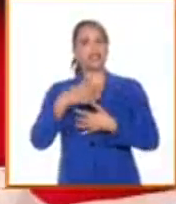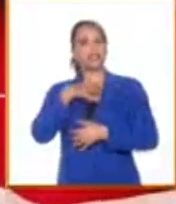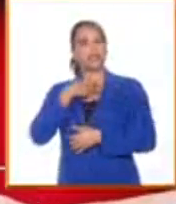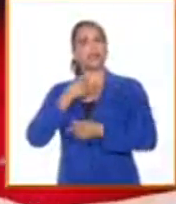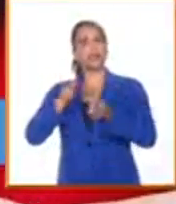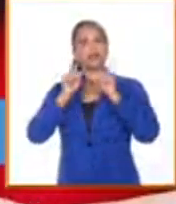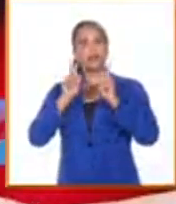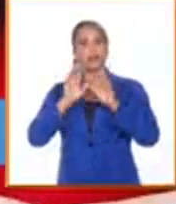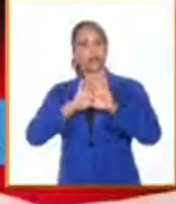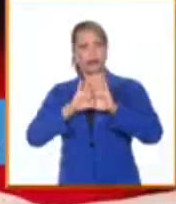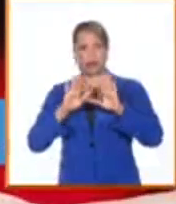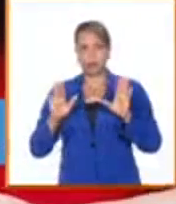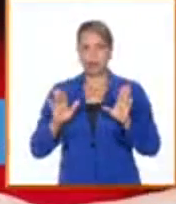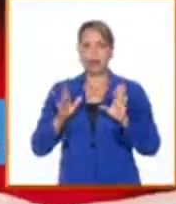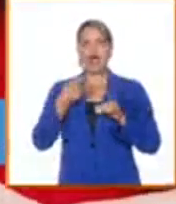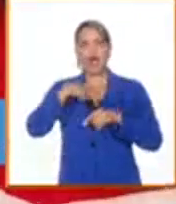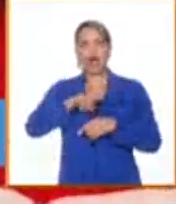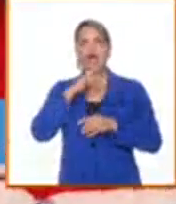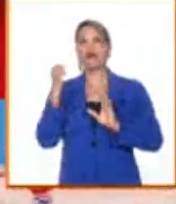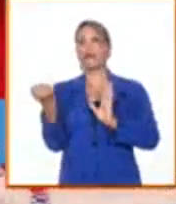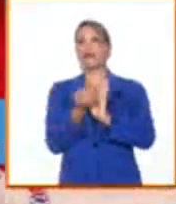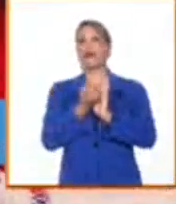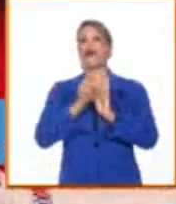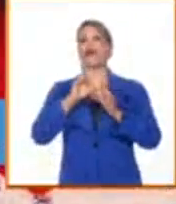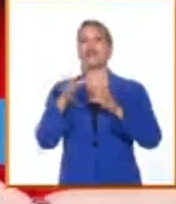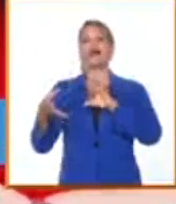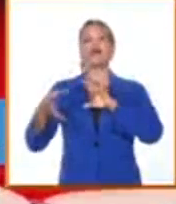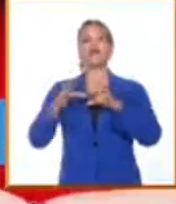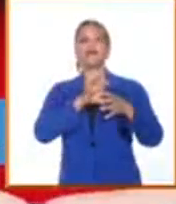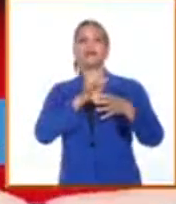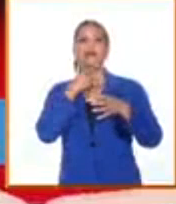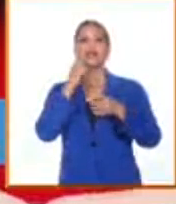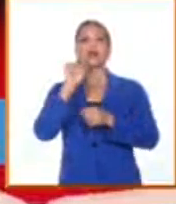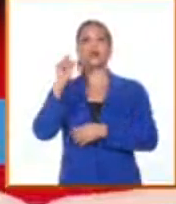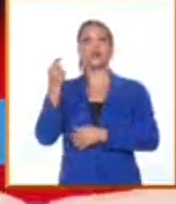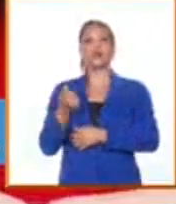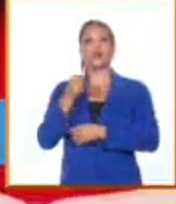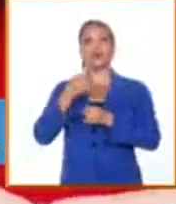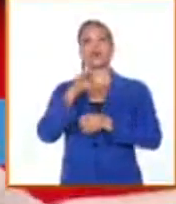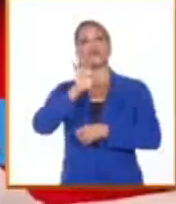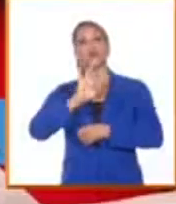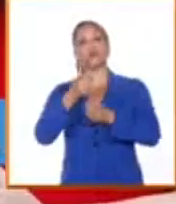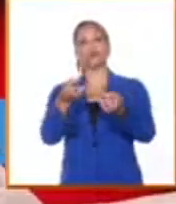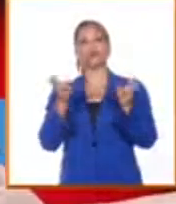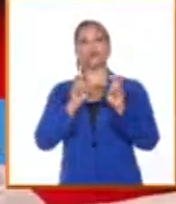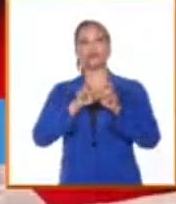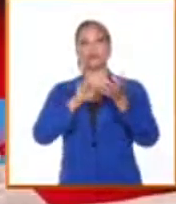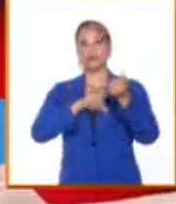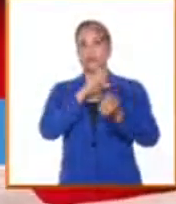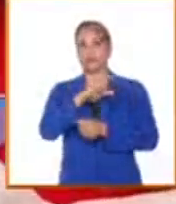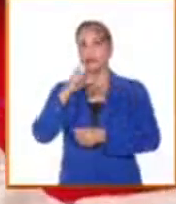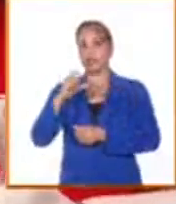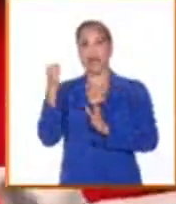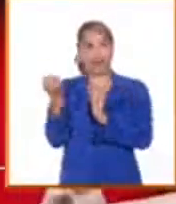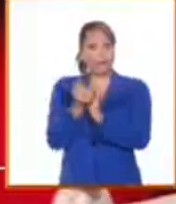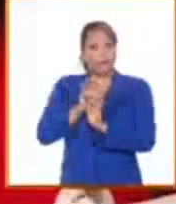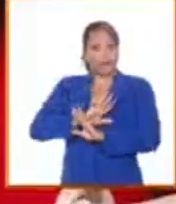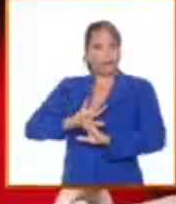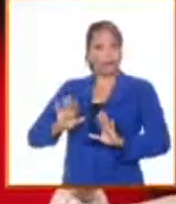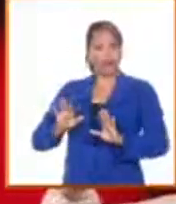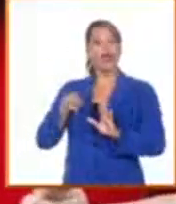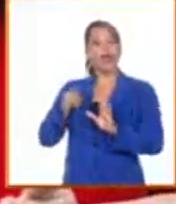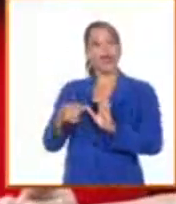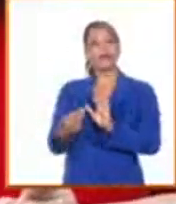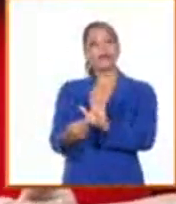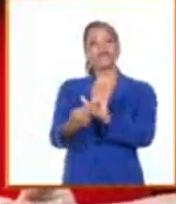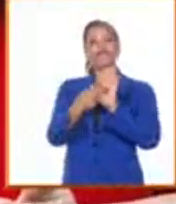ley, pero además está aprobado el modelo económico en el 8º Congreso del Partido Comunista, y con esa aprobación, donde están